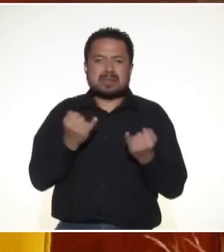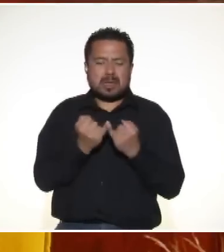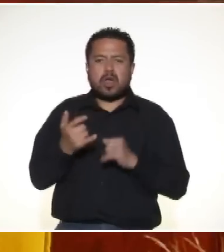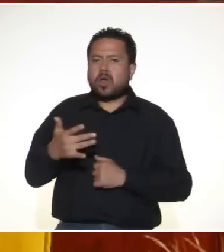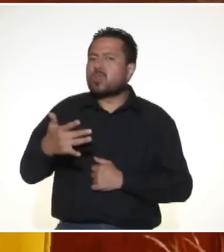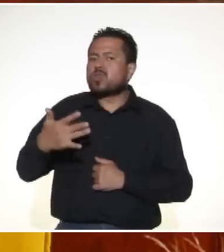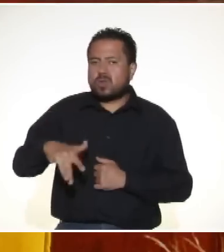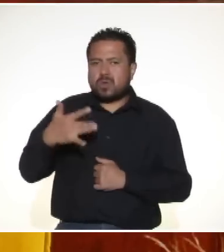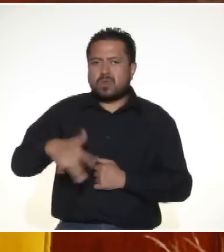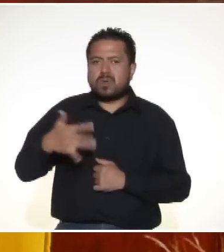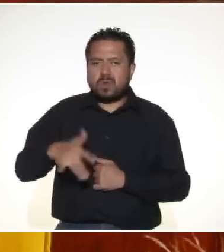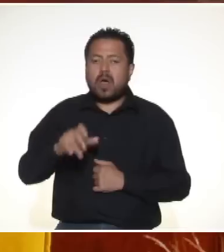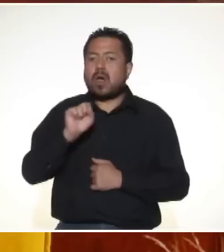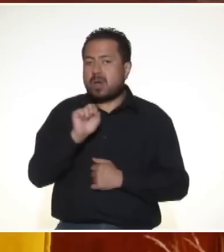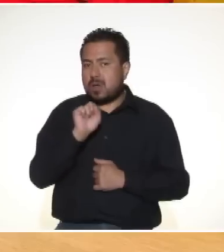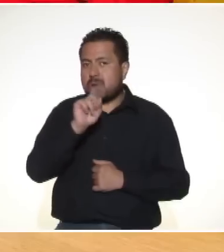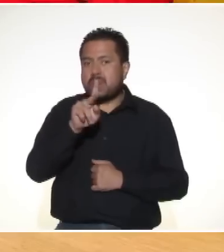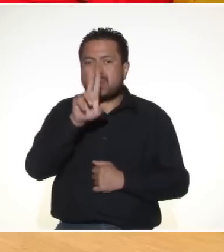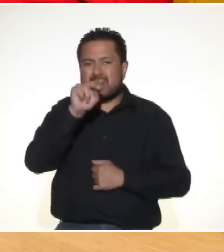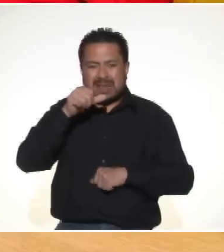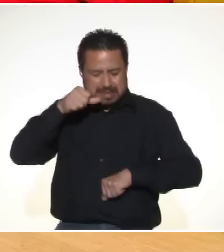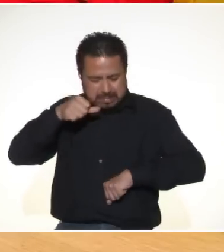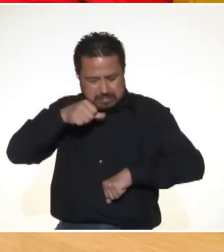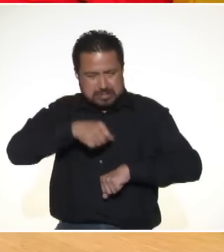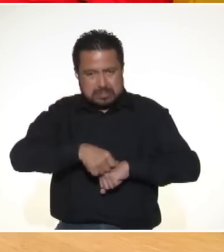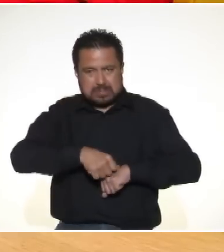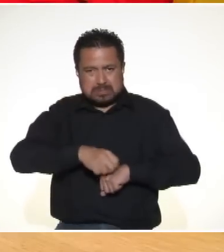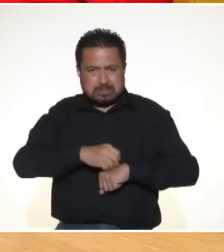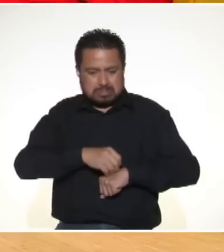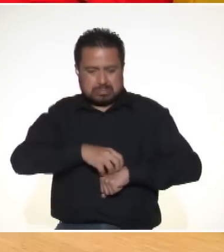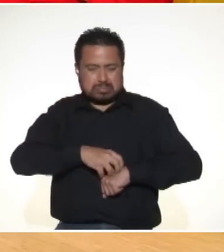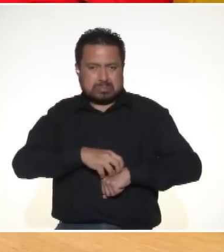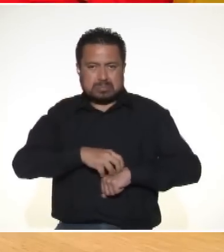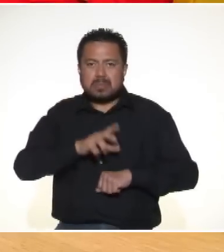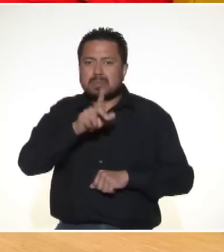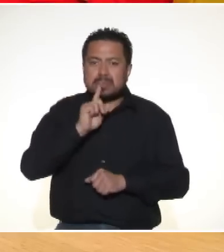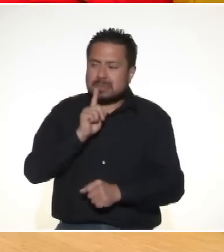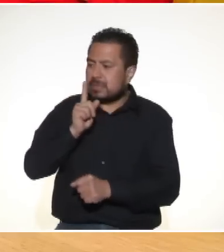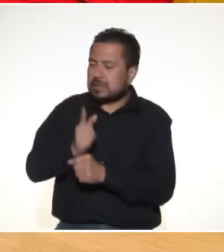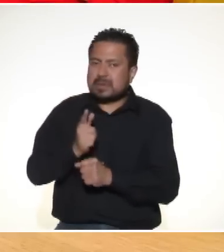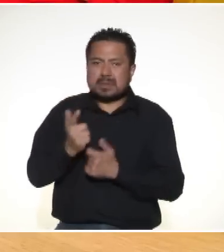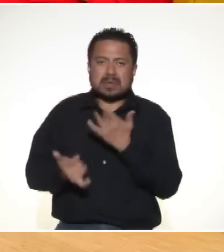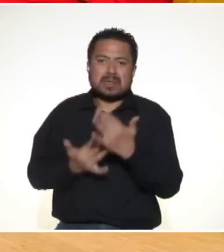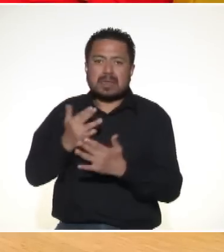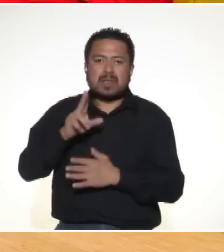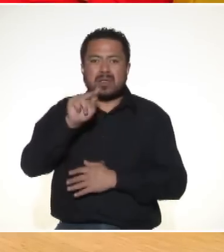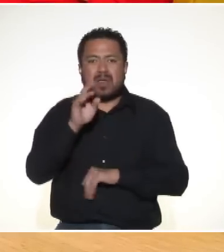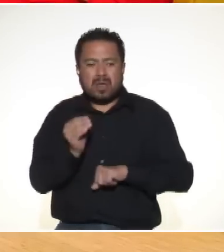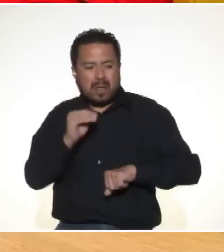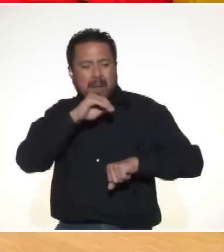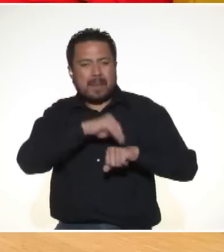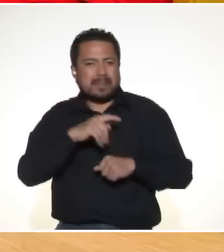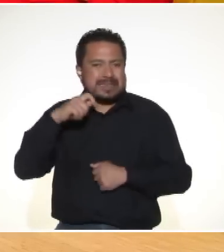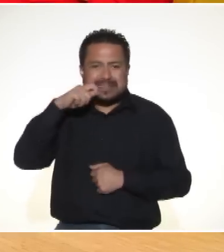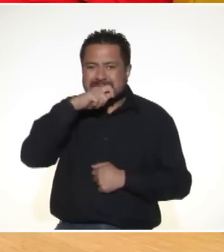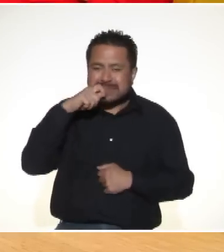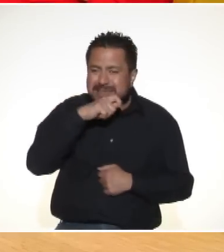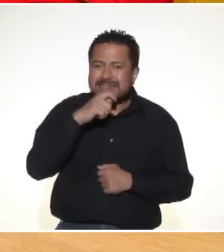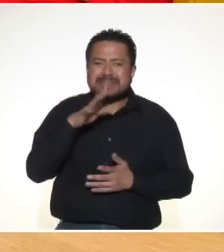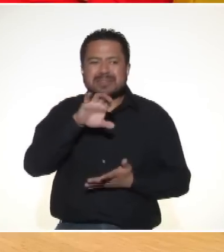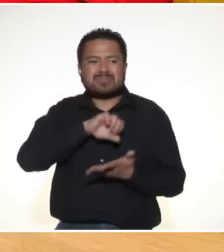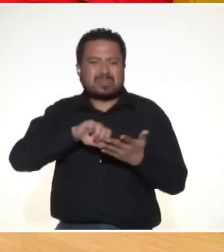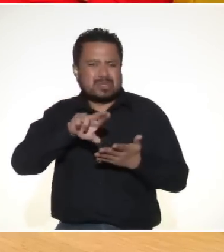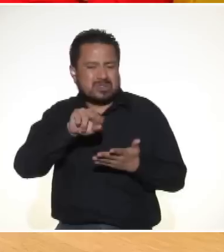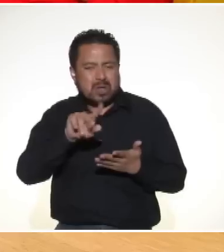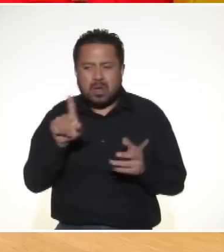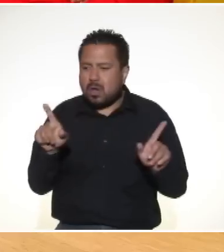Exacto. Ok. Entonces, no truenen ampollas. Ya vimos que si te estás quemando, no le pongan pasta de dientes, no le pongan mostaza,